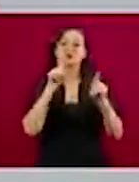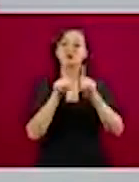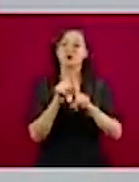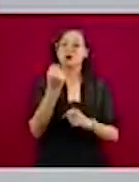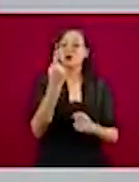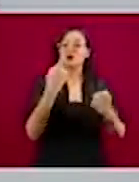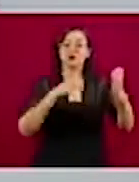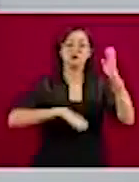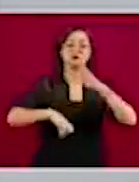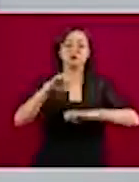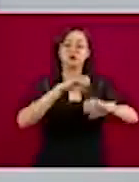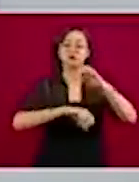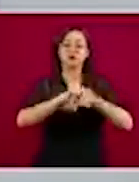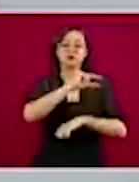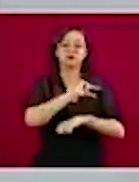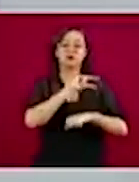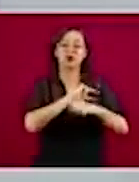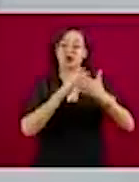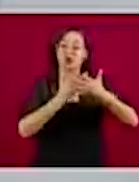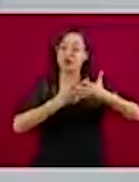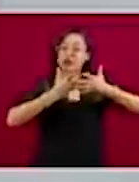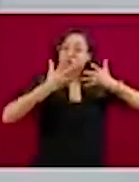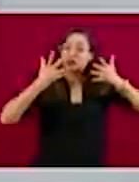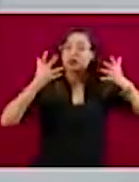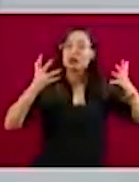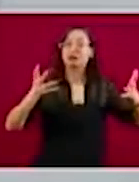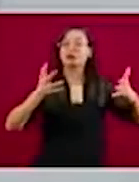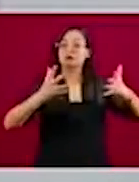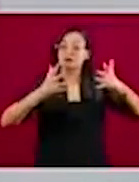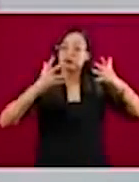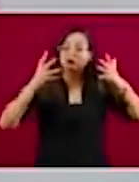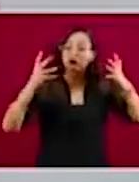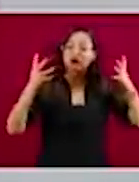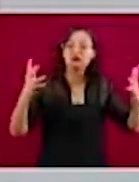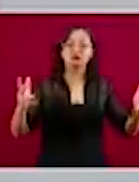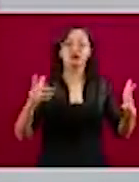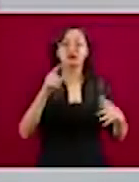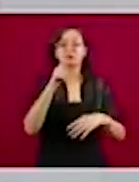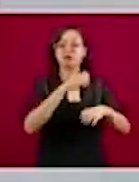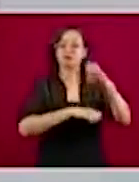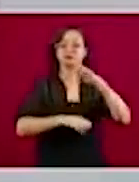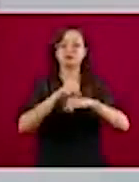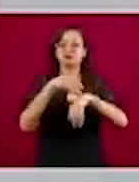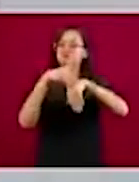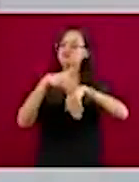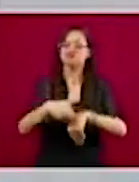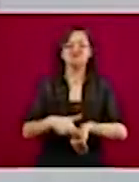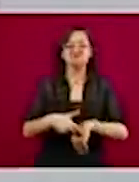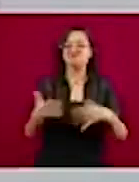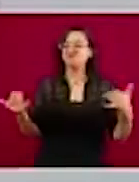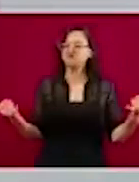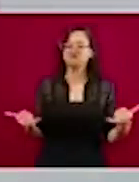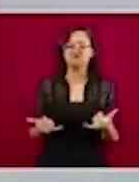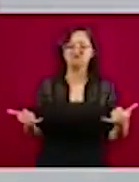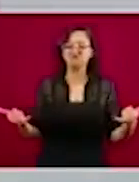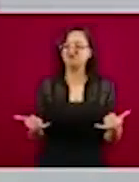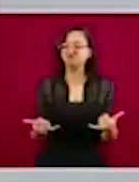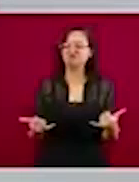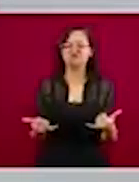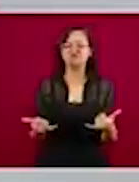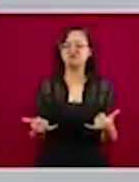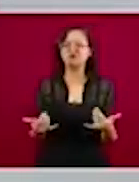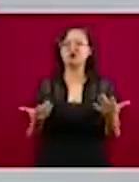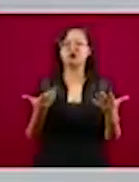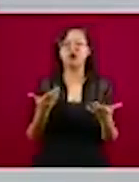de la jornada de sana distancia informó el subsecretario de prevención y promoción de la salud hugo lópez gatell